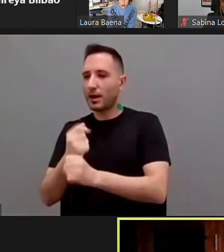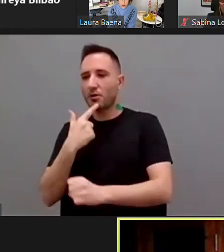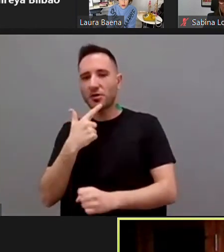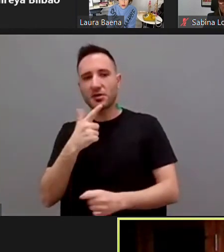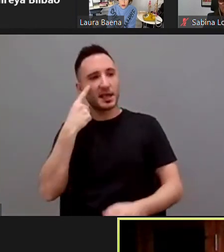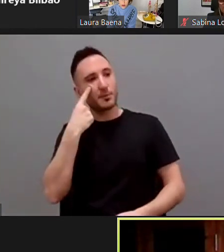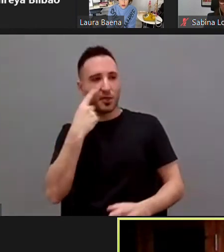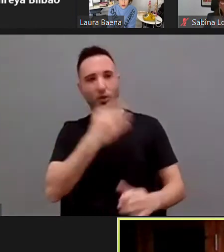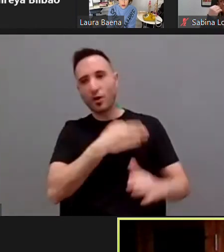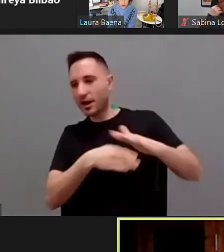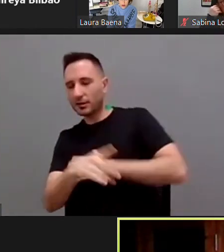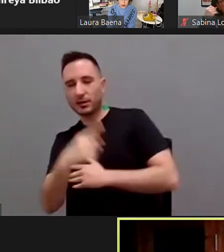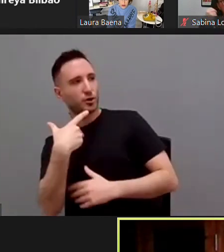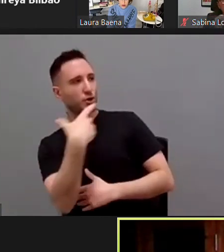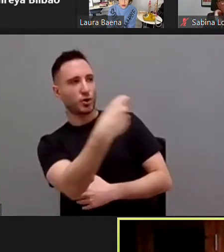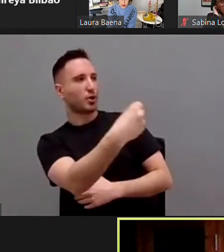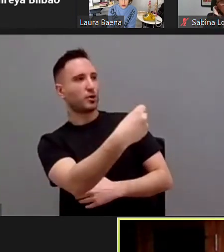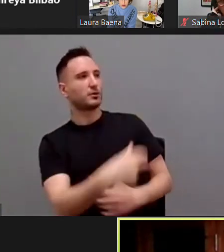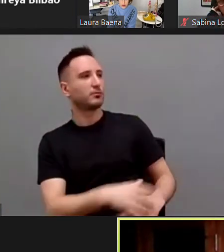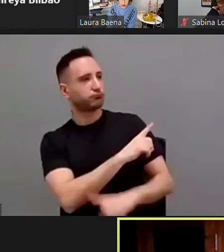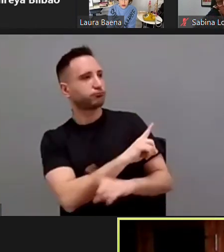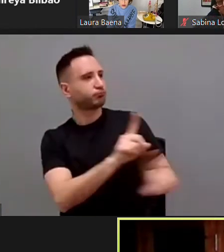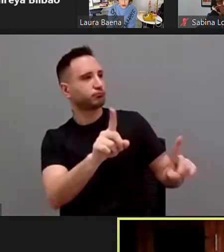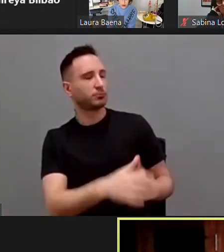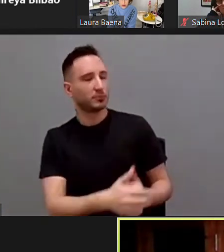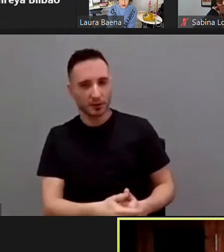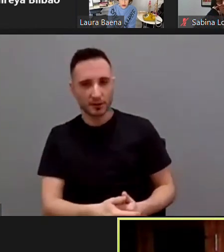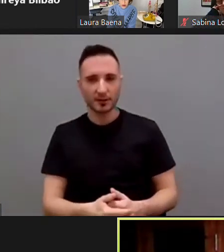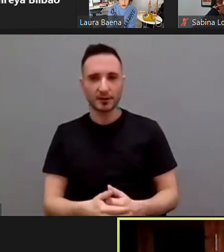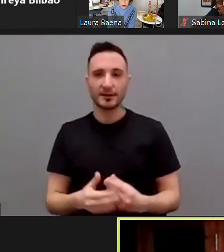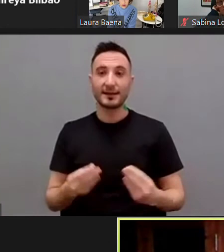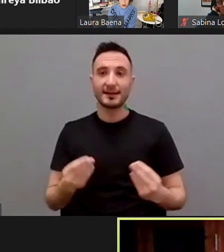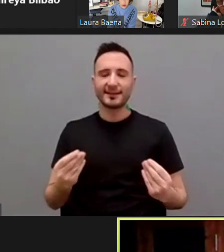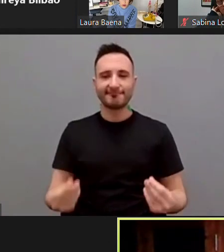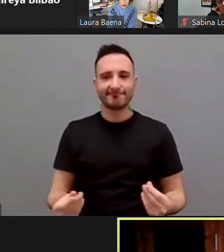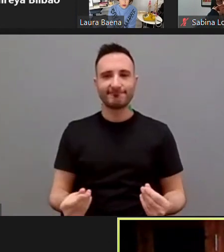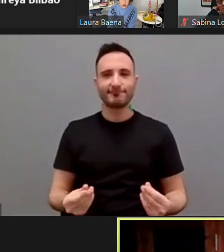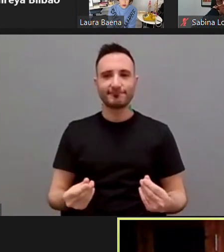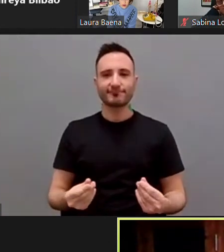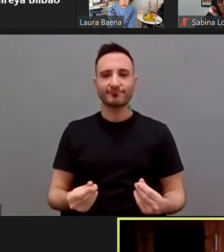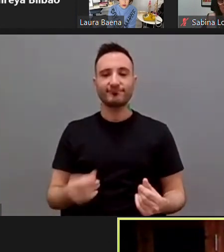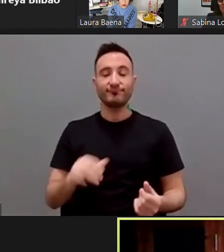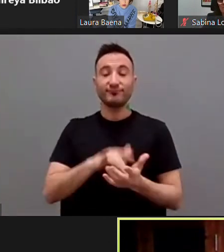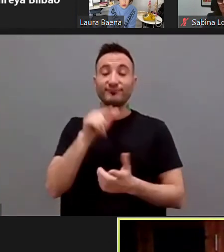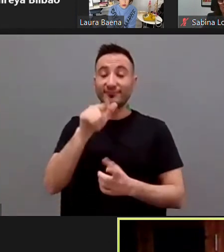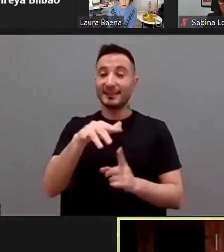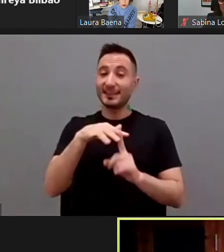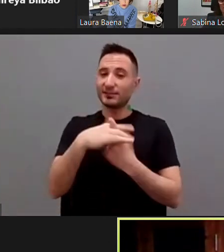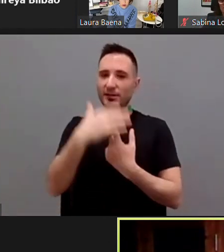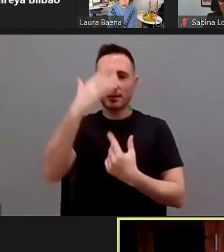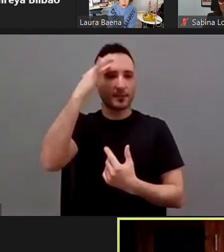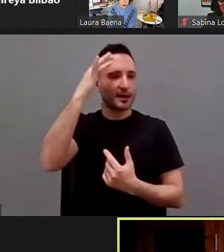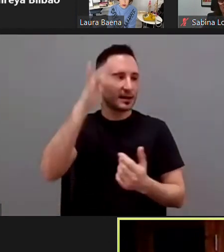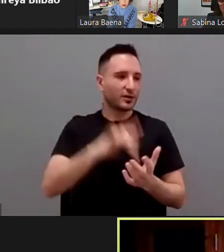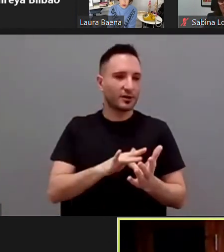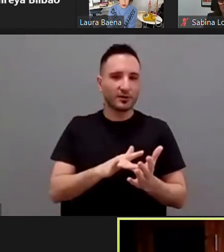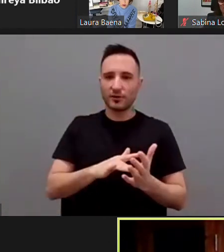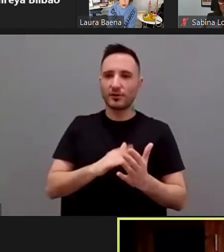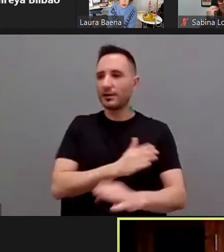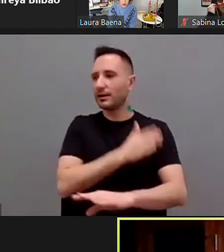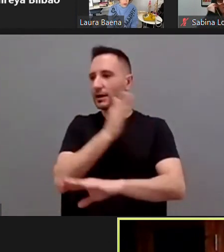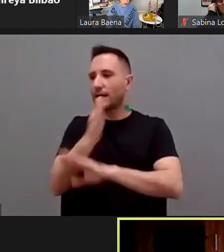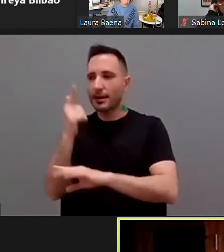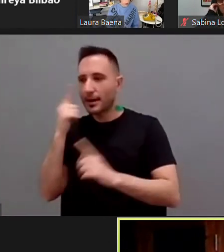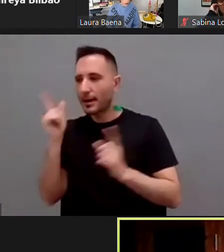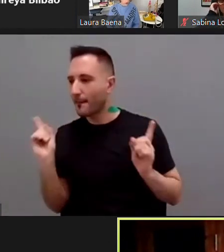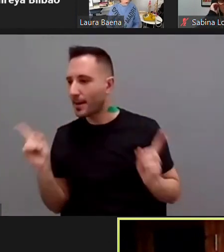entre el inspector en su lugar de trabajo, en el caso que fuera allí a inspeccionar si tiene toda la prevención,